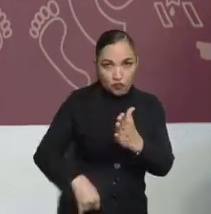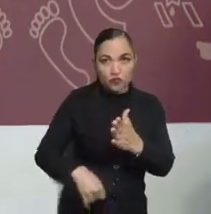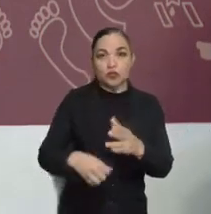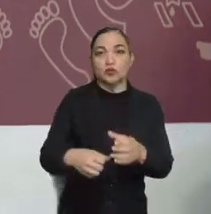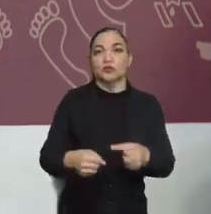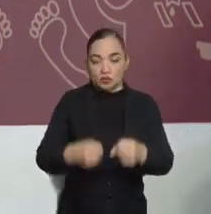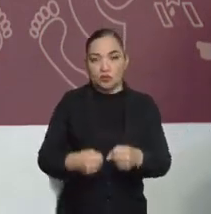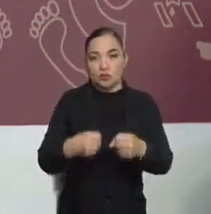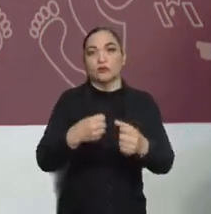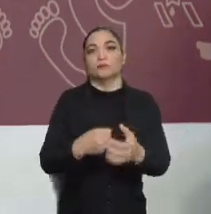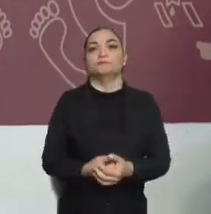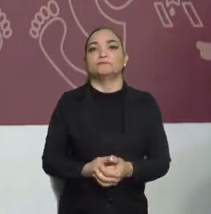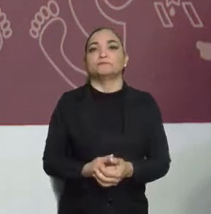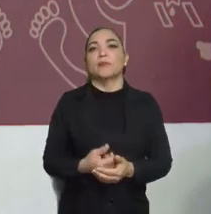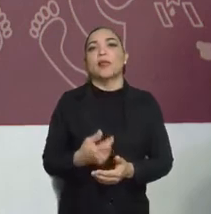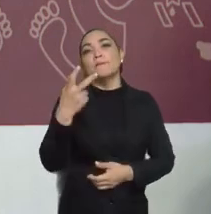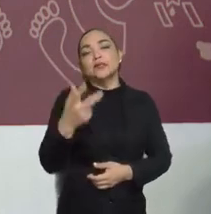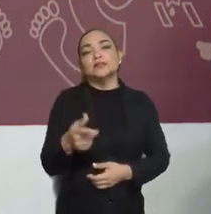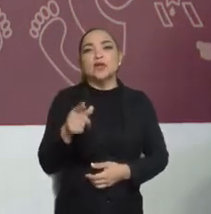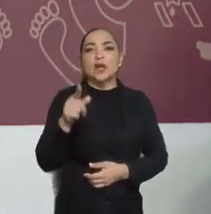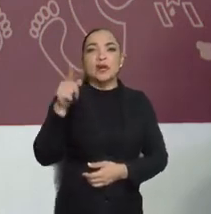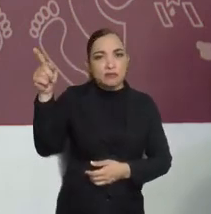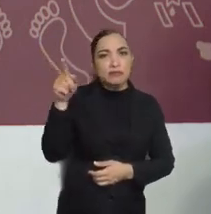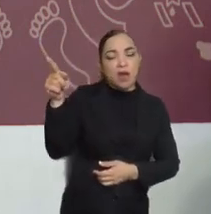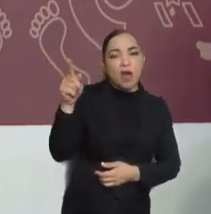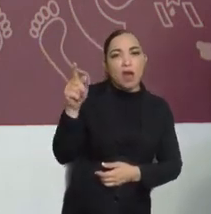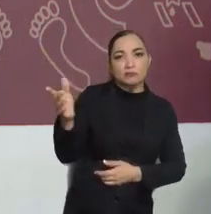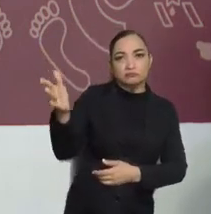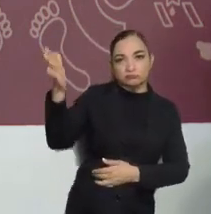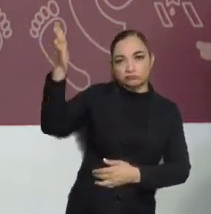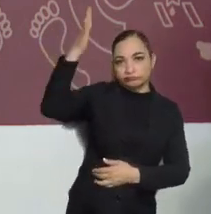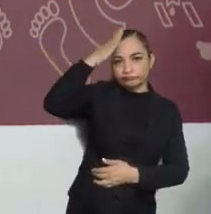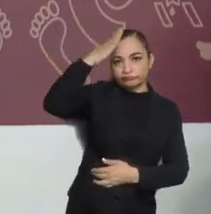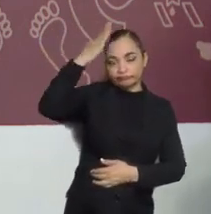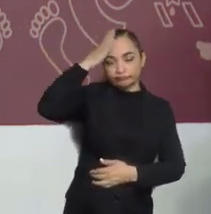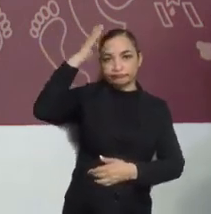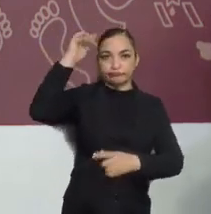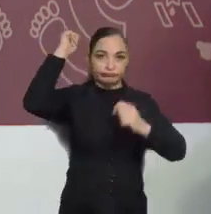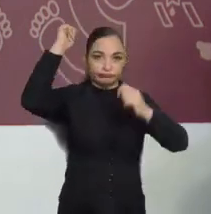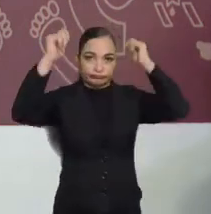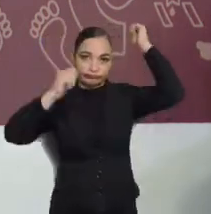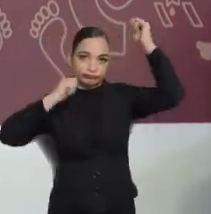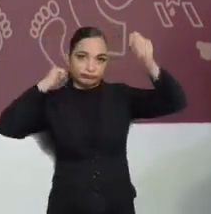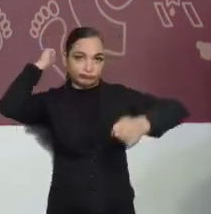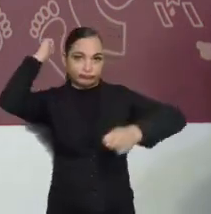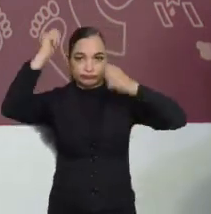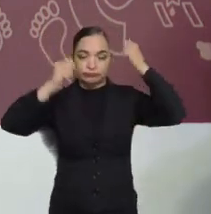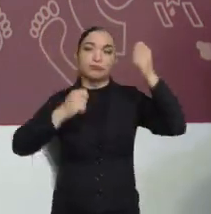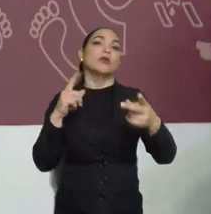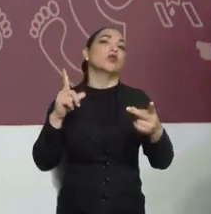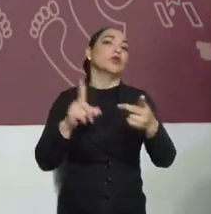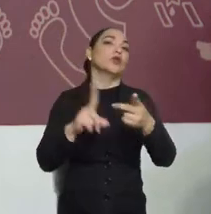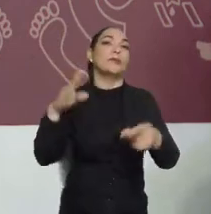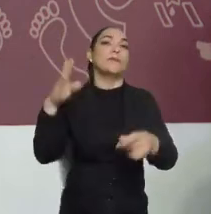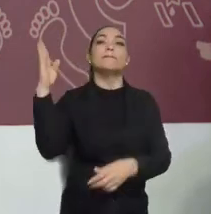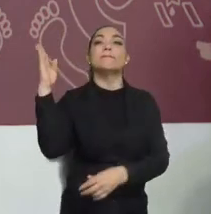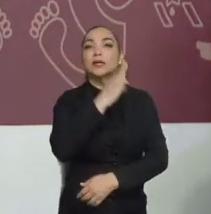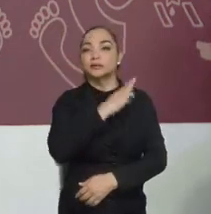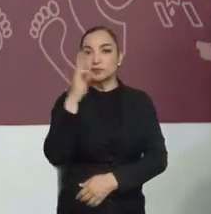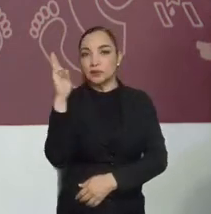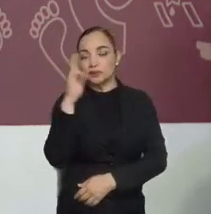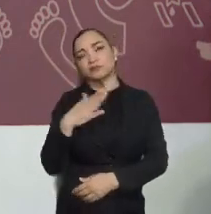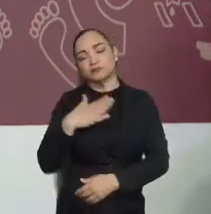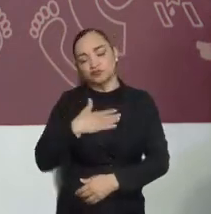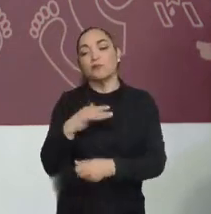coordinación. Para eso está ya una dirección de turismo, la Secretaría de Turismo está en Mazatlán. Lo voy a revisar.